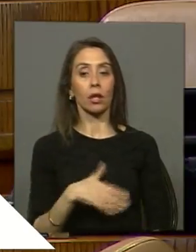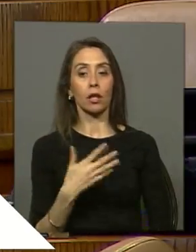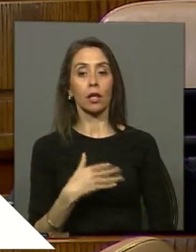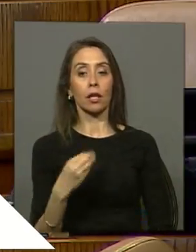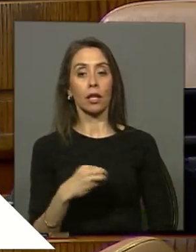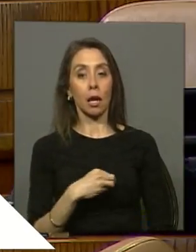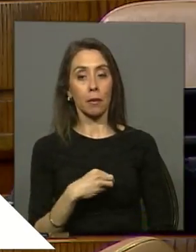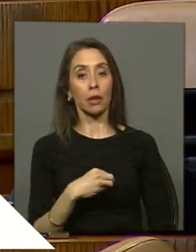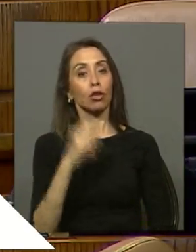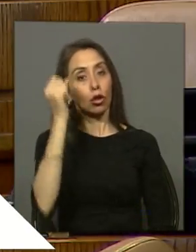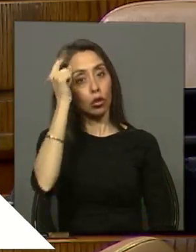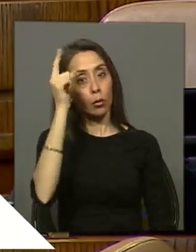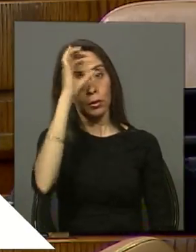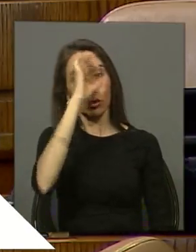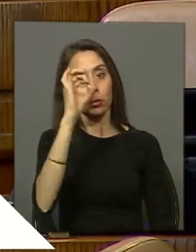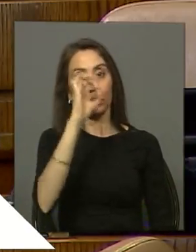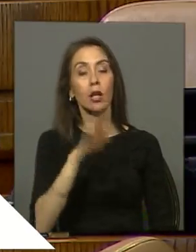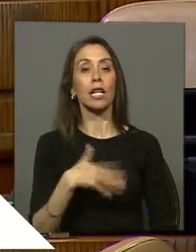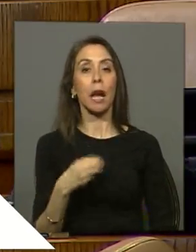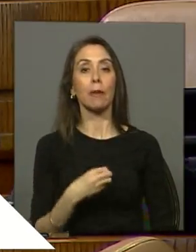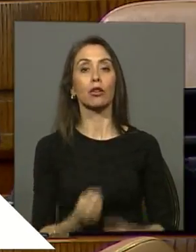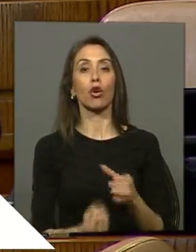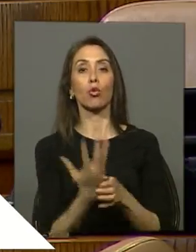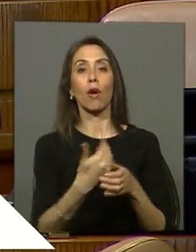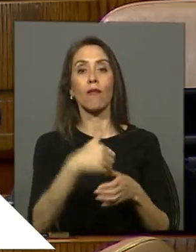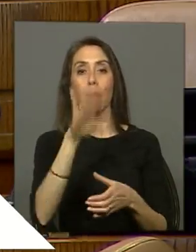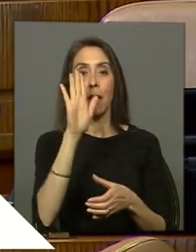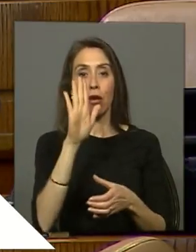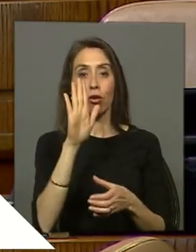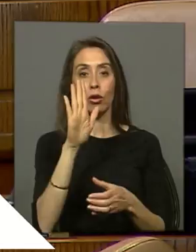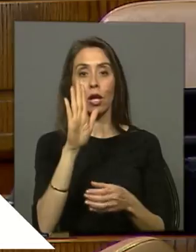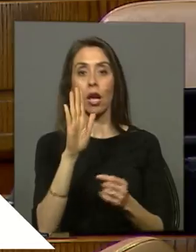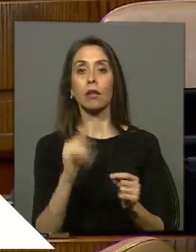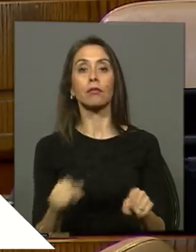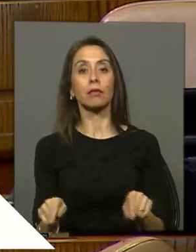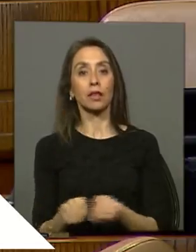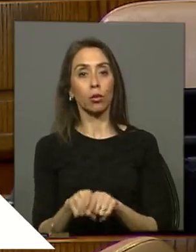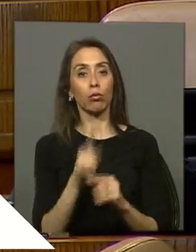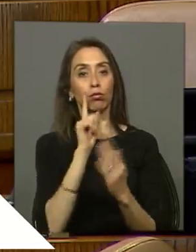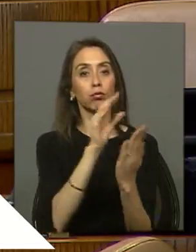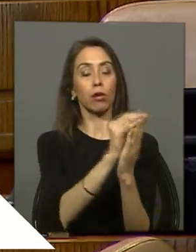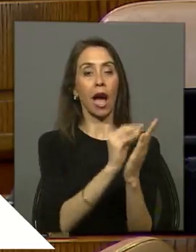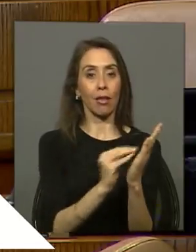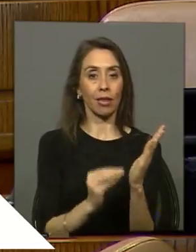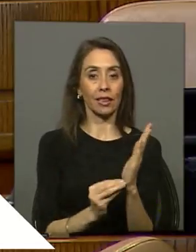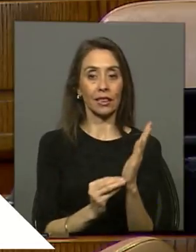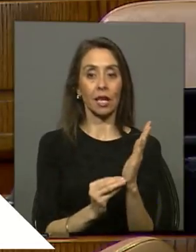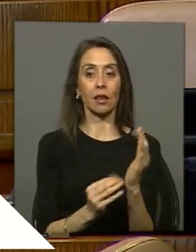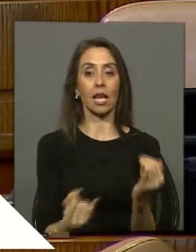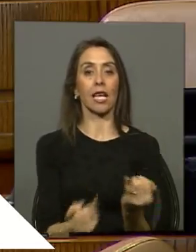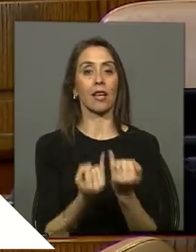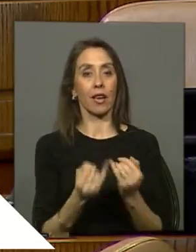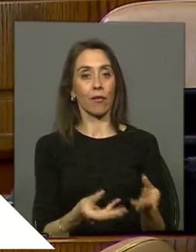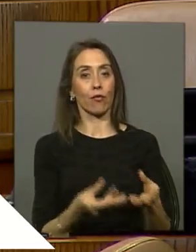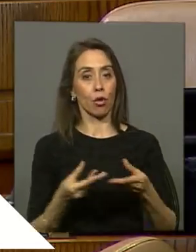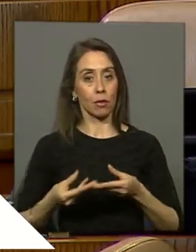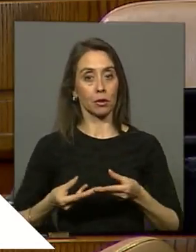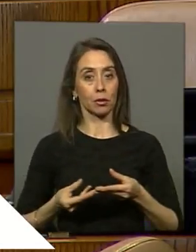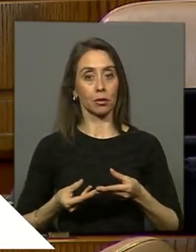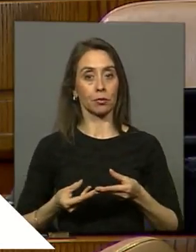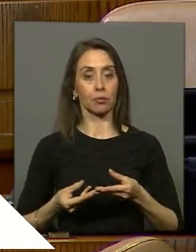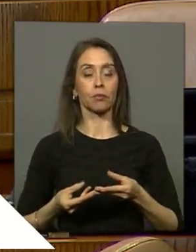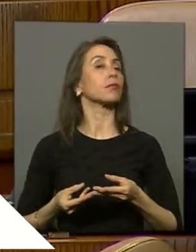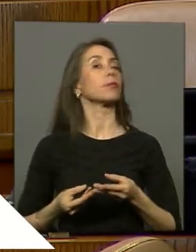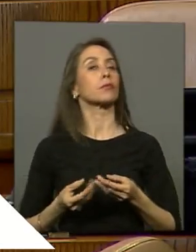entiendo la posición pero lamento que la nueva mayoría a pesar de estar en antecedente con toda esta información no haya querido